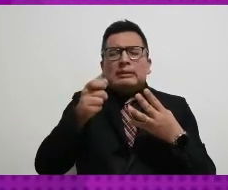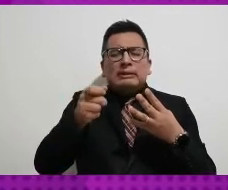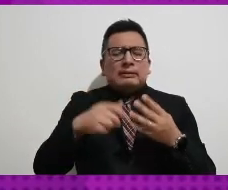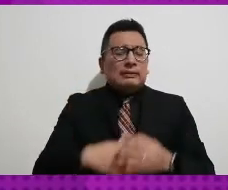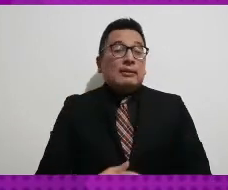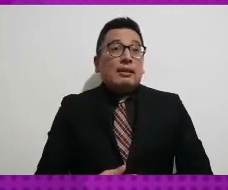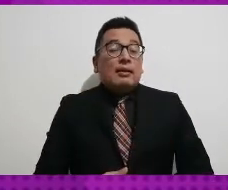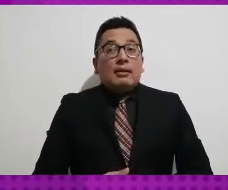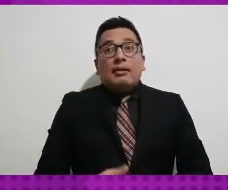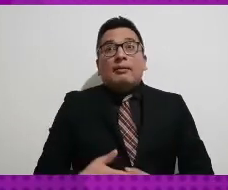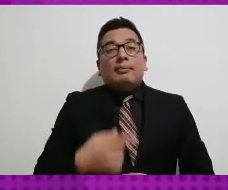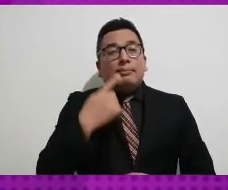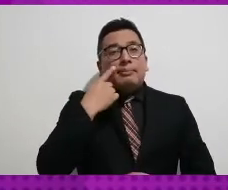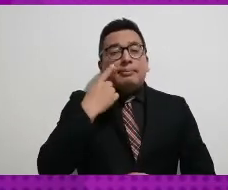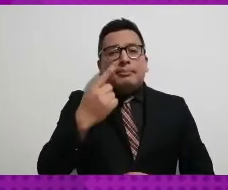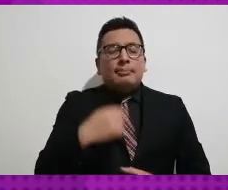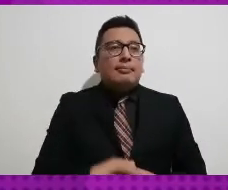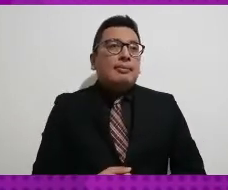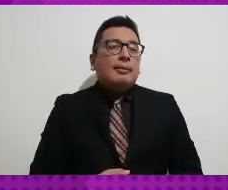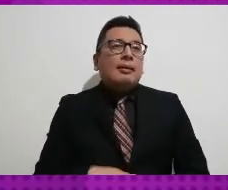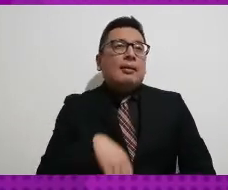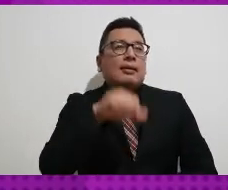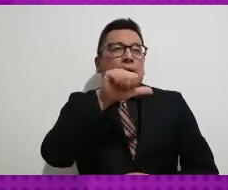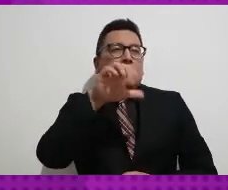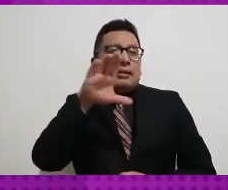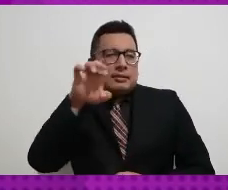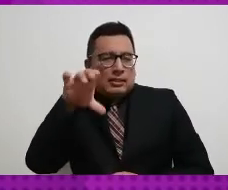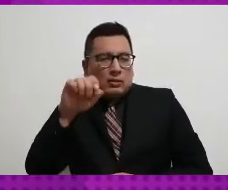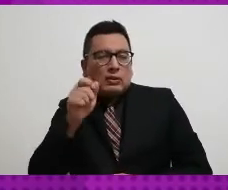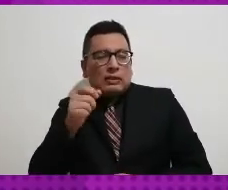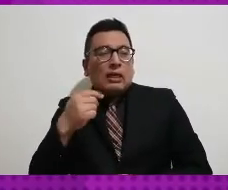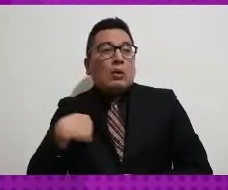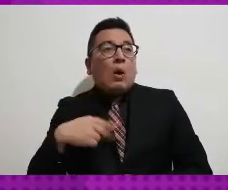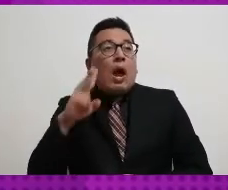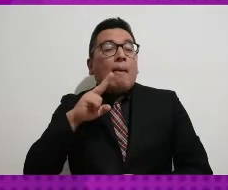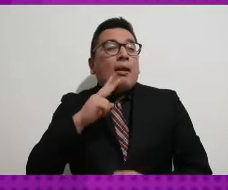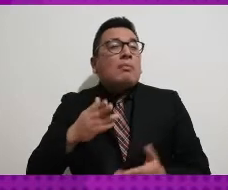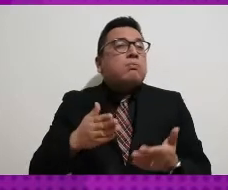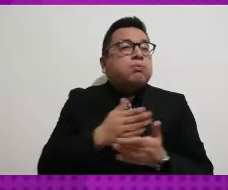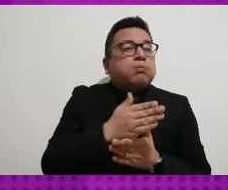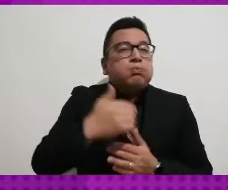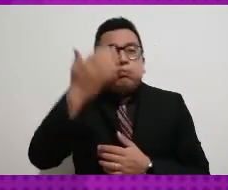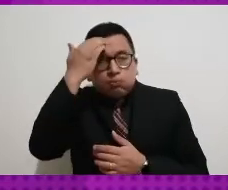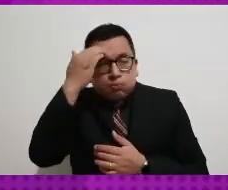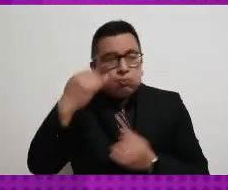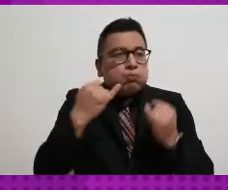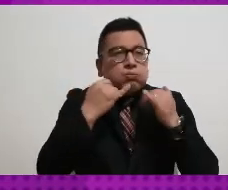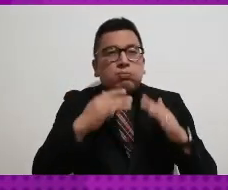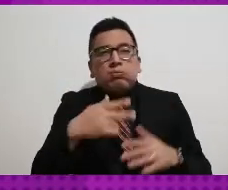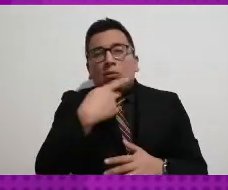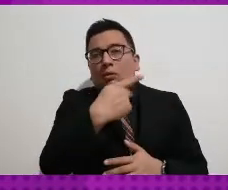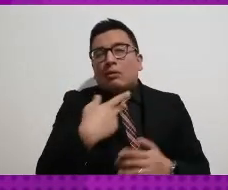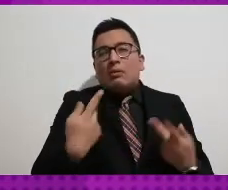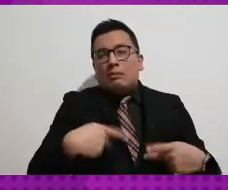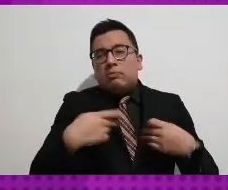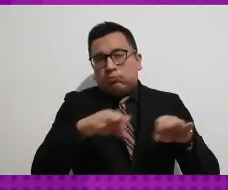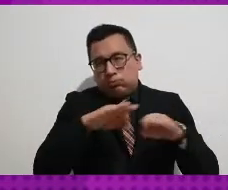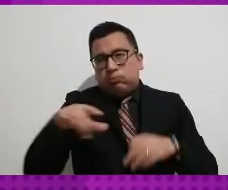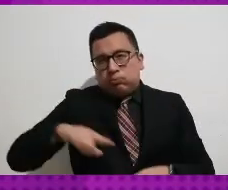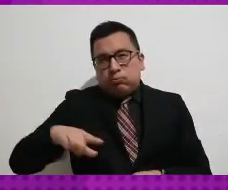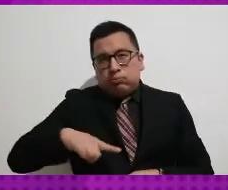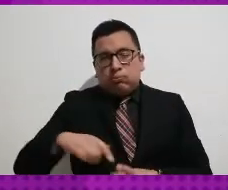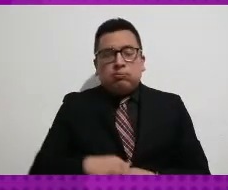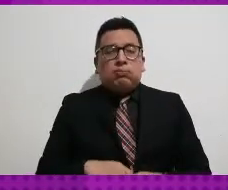saber qué datos tiene una entidad pública míos, o también una entidad privada. También se protege no solamente